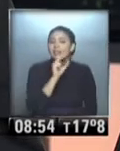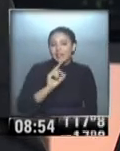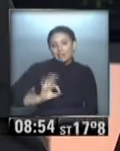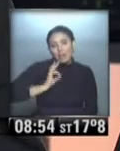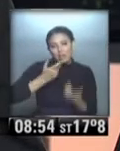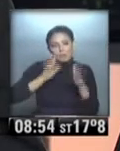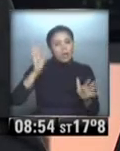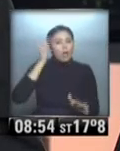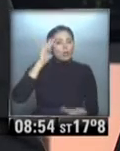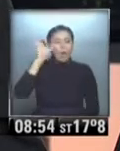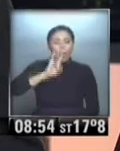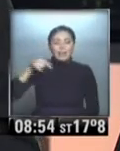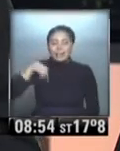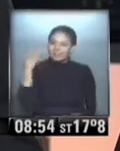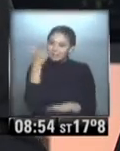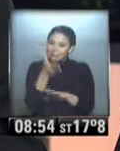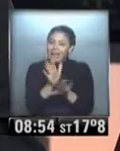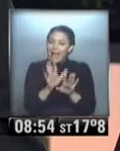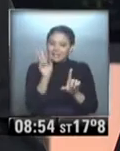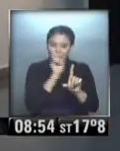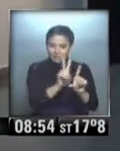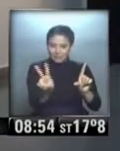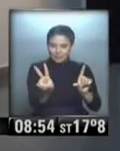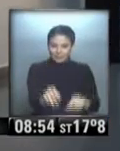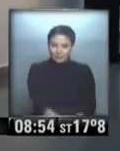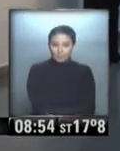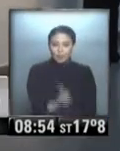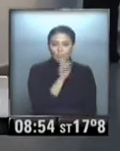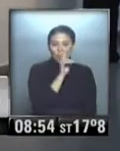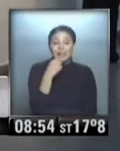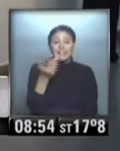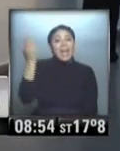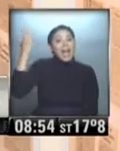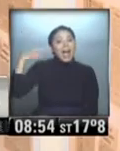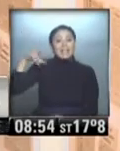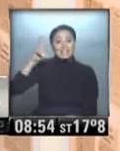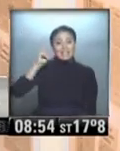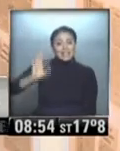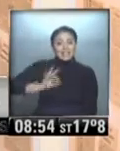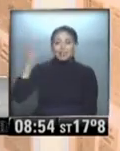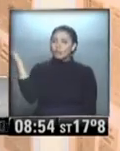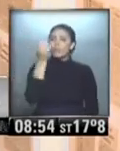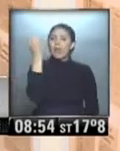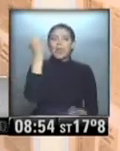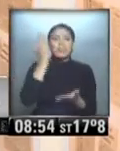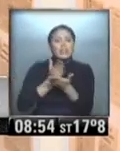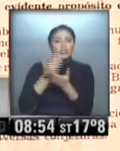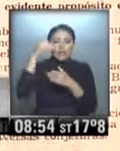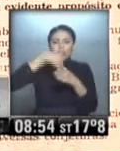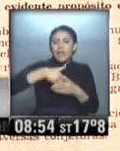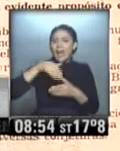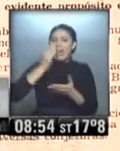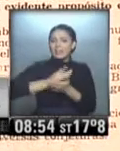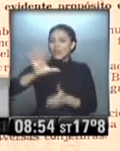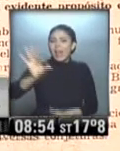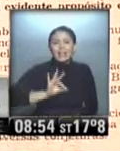democracia, cultura y universidad. Allí estuvimos y estos son los testimonios. Hace 30 años volvimos a adquirir el derecho de votar, de elegir, de